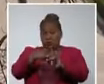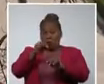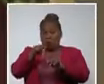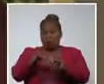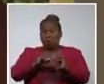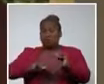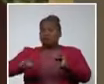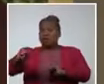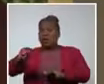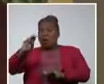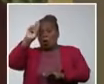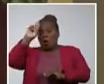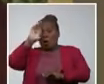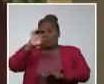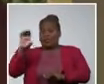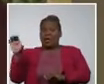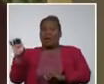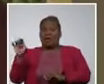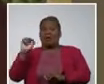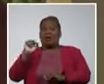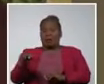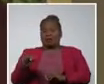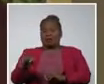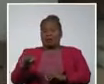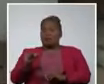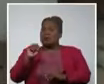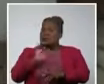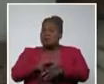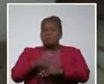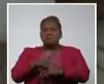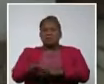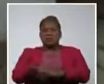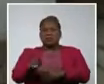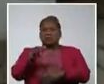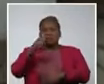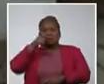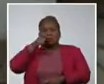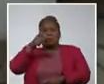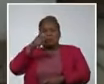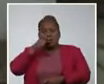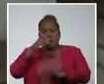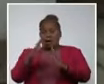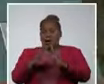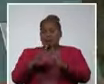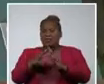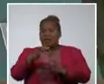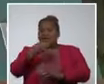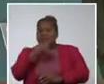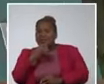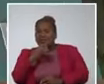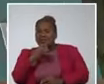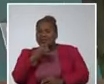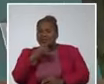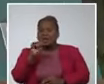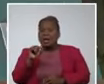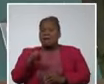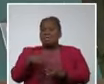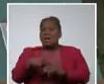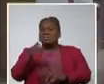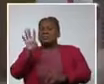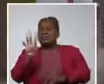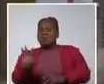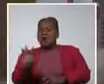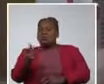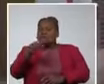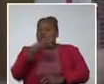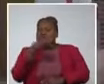tratamiento con protocolo allí, y se comienza rápidamente la vigilancia en este hogar de ancianos. Se detectan también 4 ancianitos más confirmados de